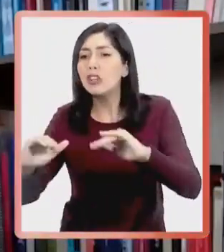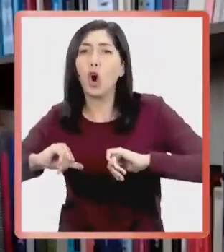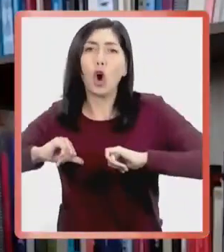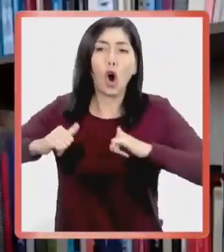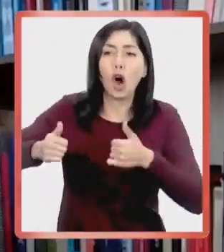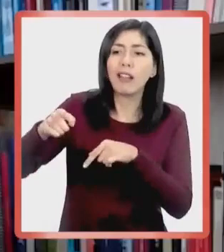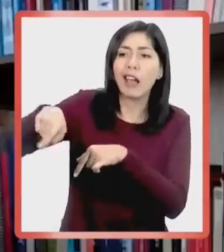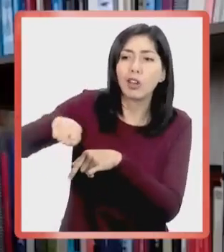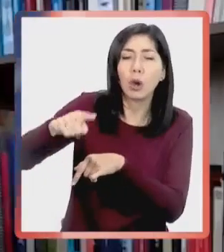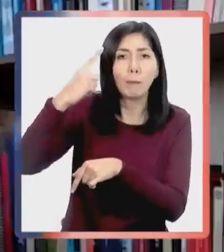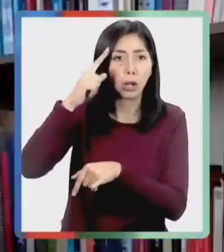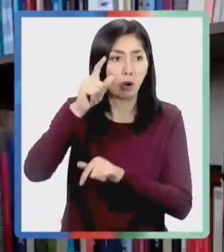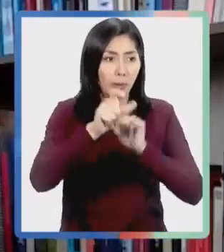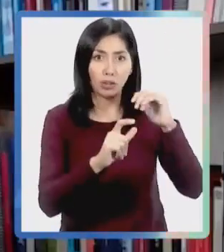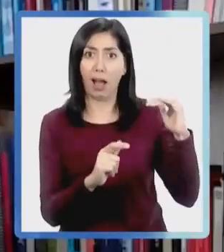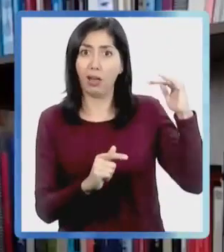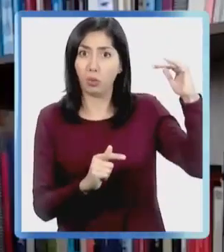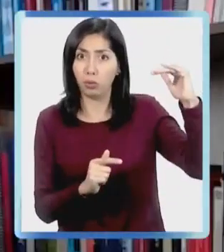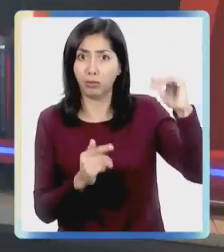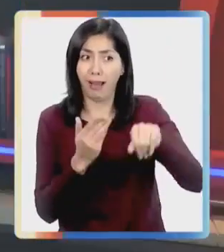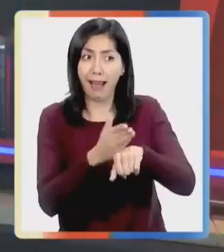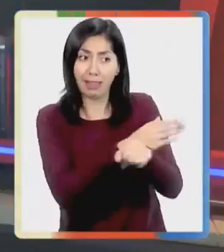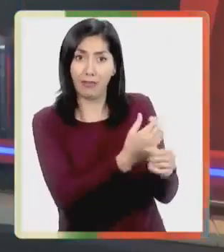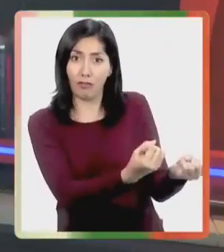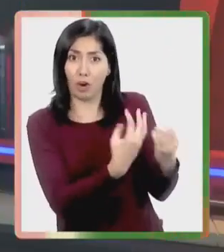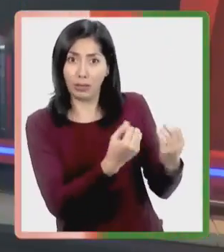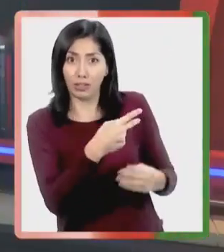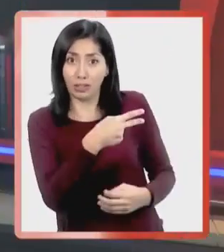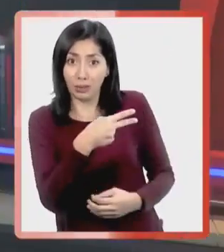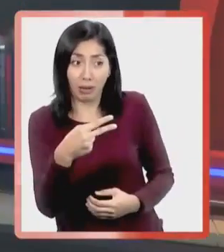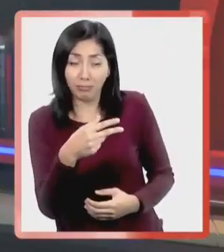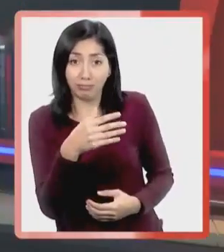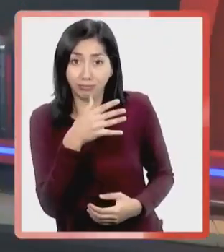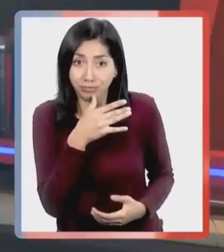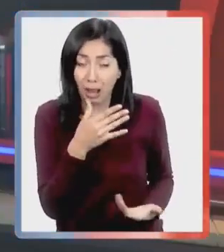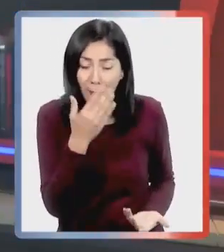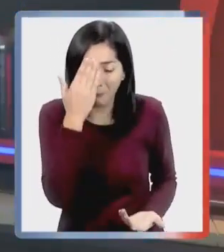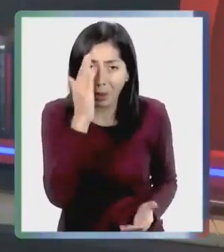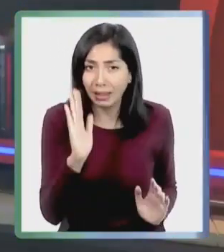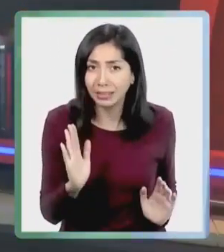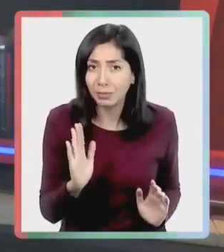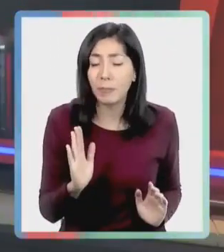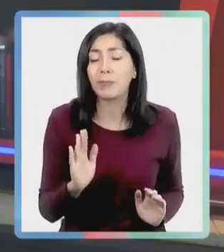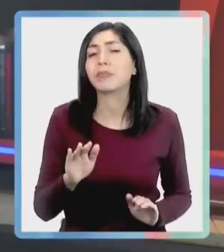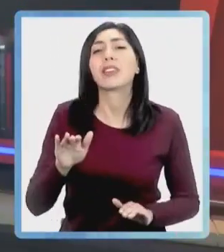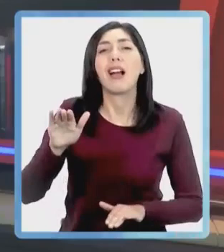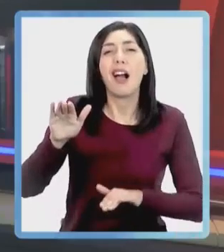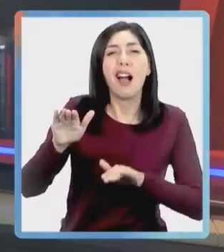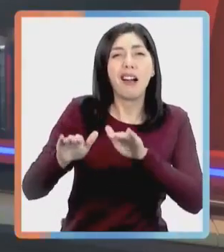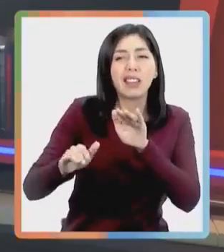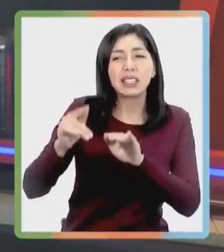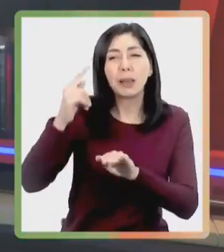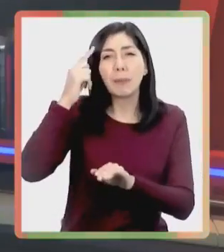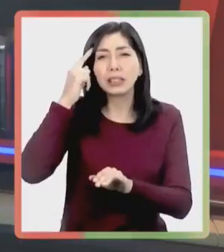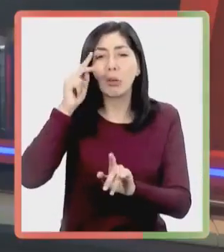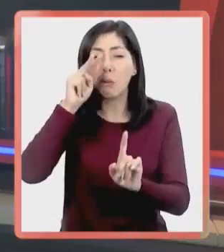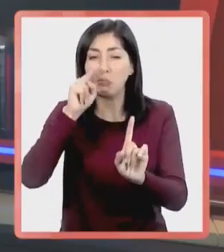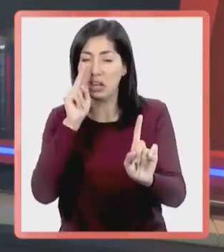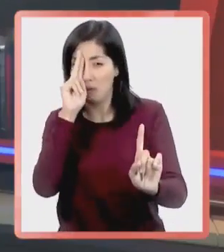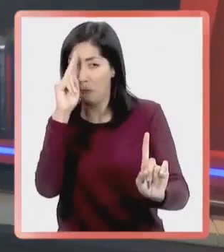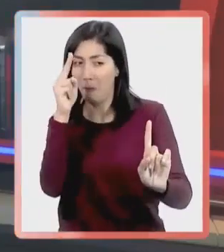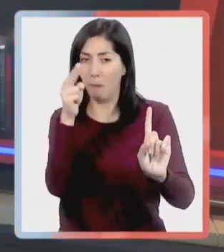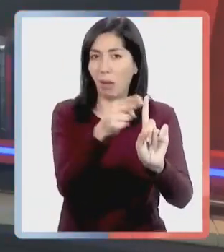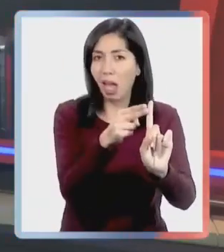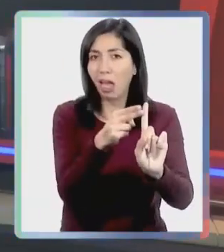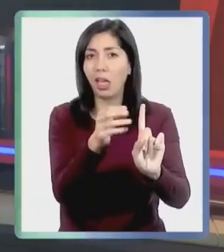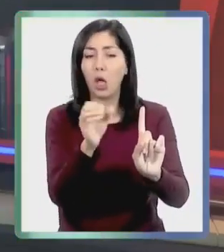y adultas tenemos una pésima formación en sexualidad también. Cuando se habla de educación sexual, a veces se habla desde el prejuicio, a veces se habla desde la